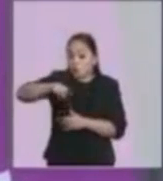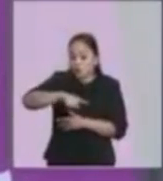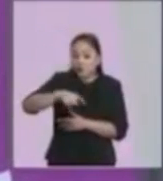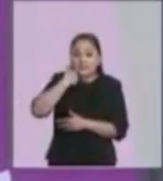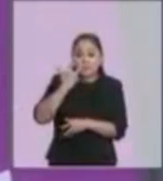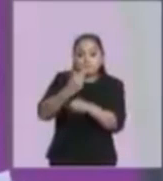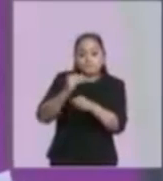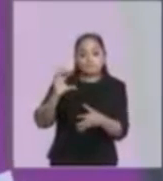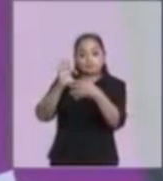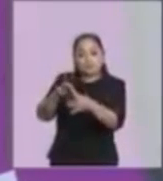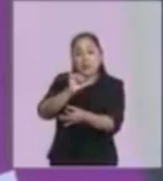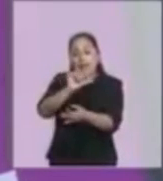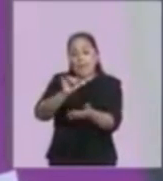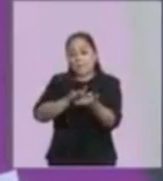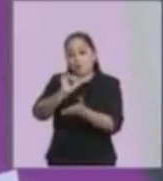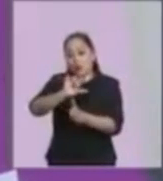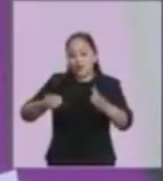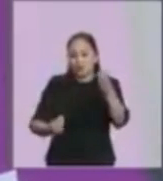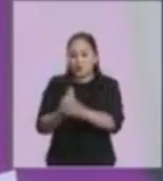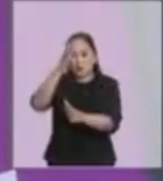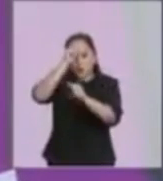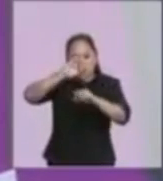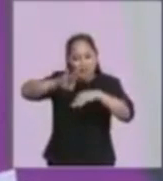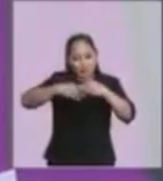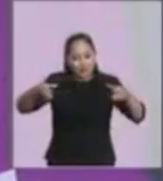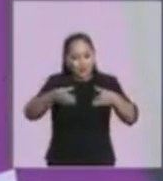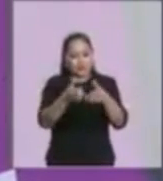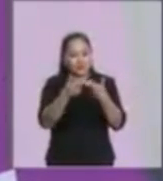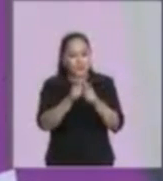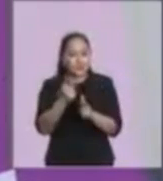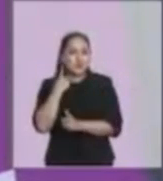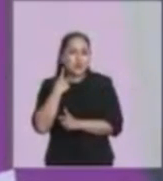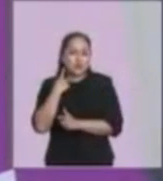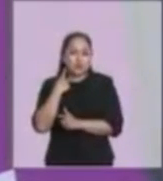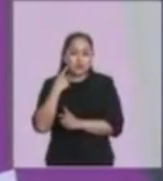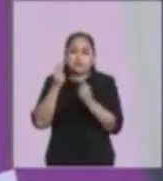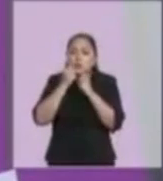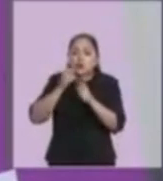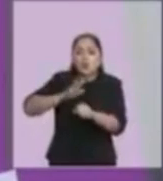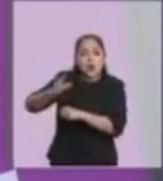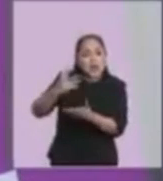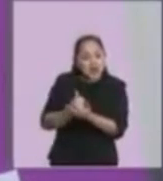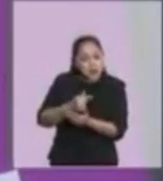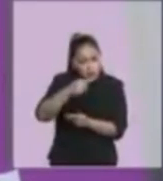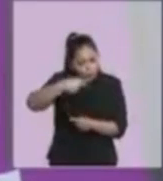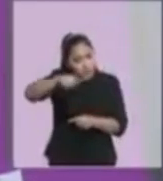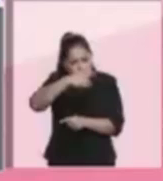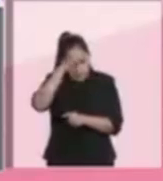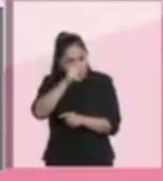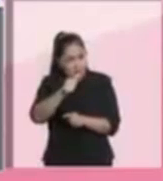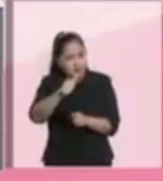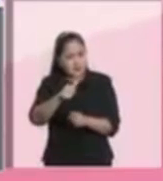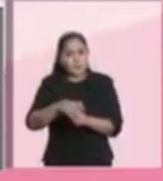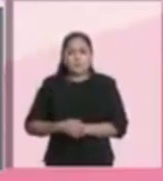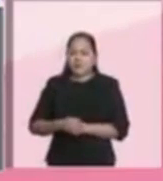pacto independientemente de quién gane la presidencia e independientemente de sus diferencias, Jaime Rodríguez Calderón? Claro, el que ganó, ganó,